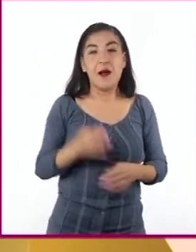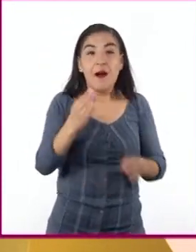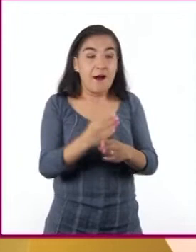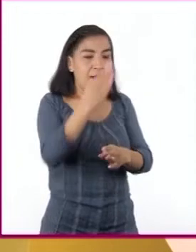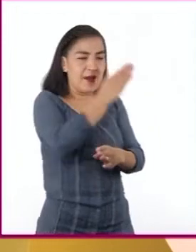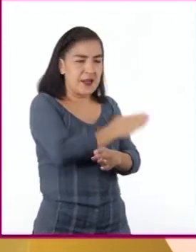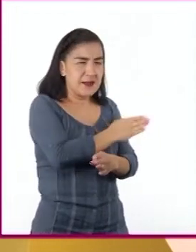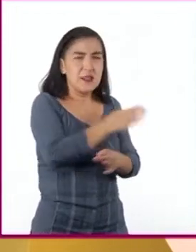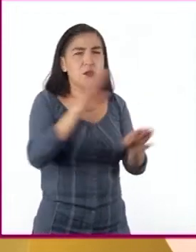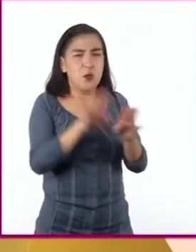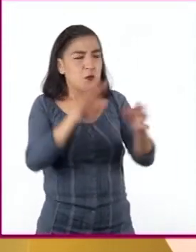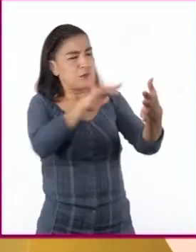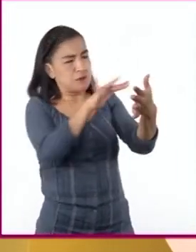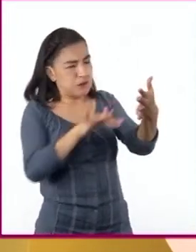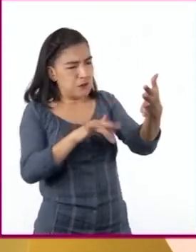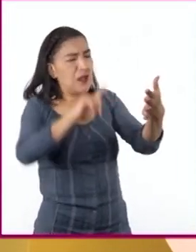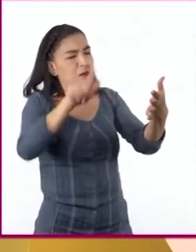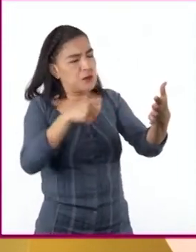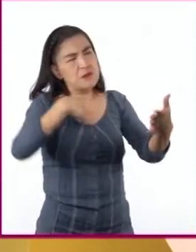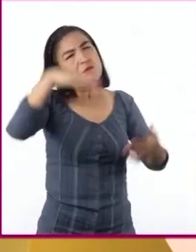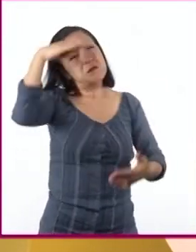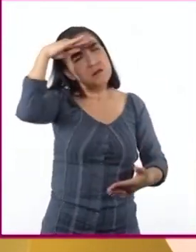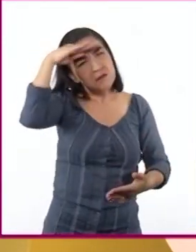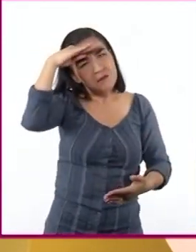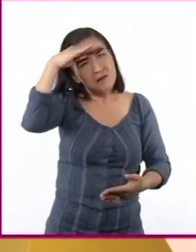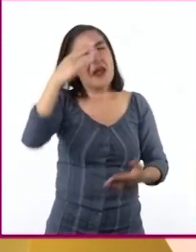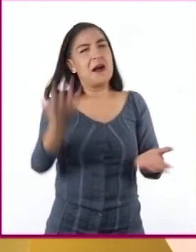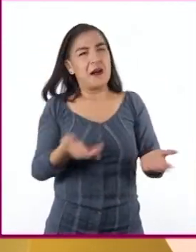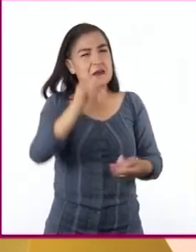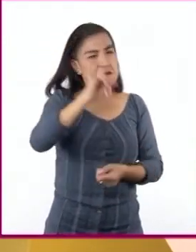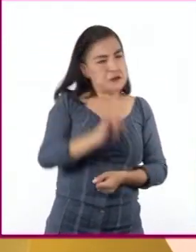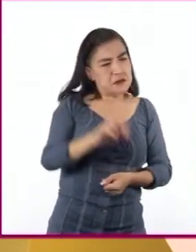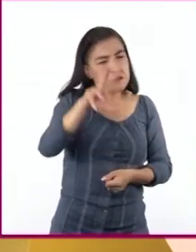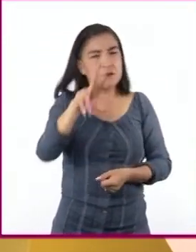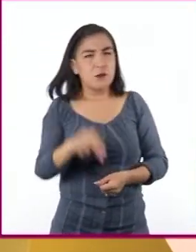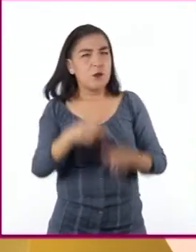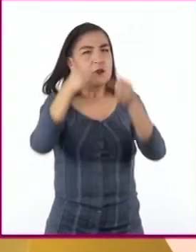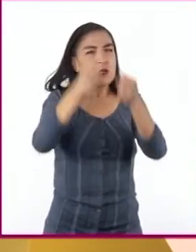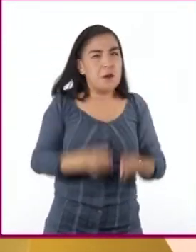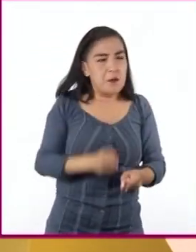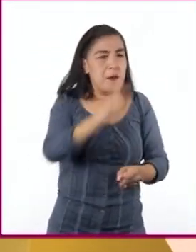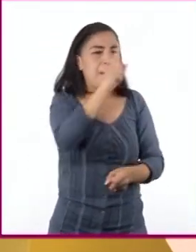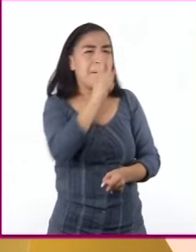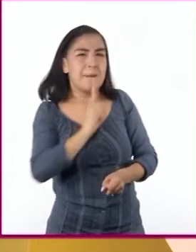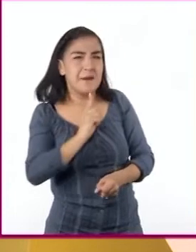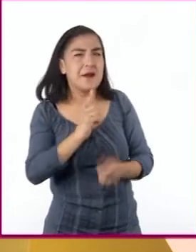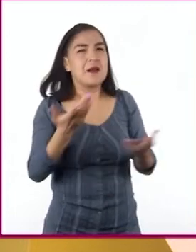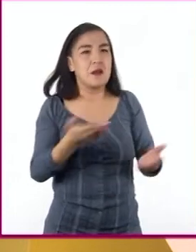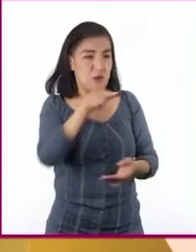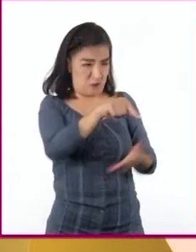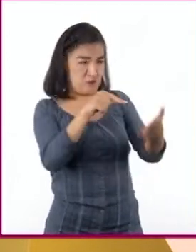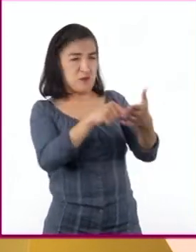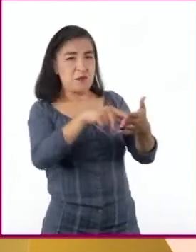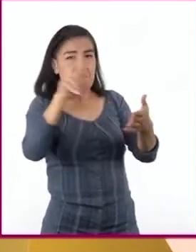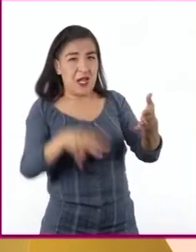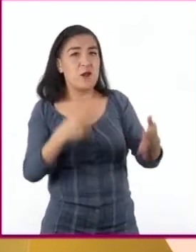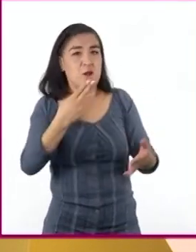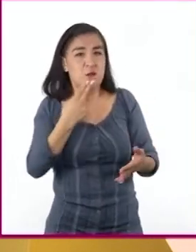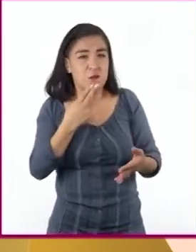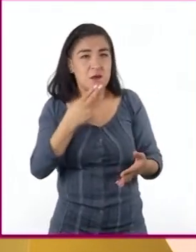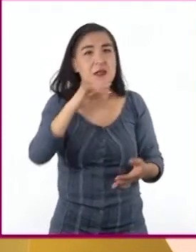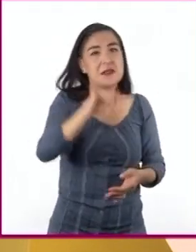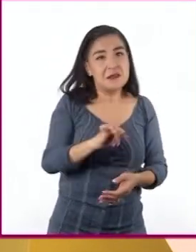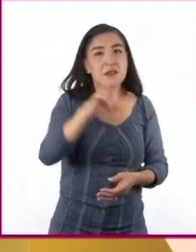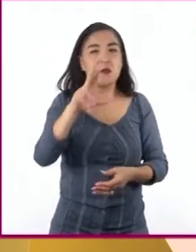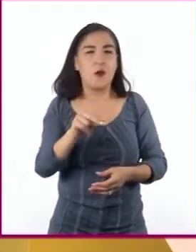de análisis y reflexión para discernir cuál les será de utilidad de acuerdo con sus valores y